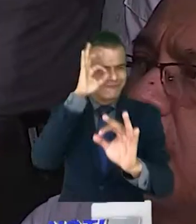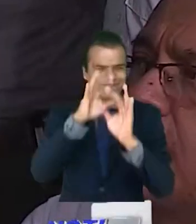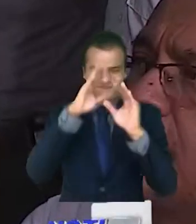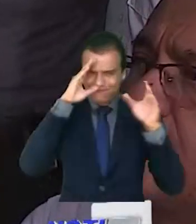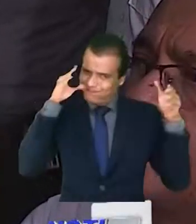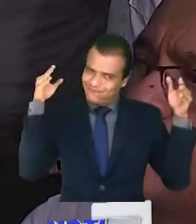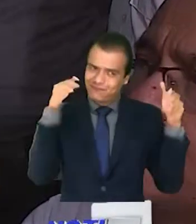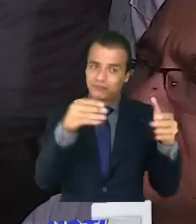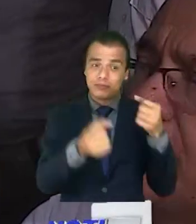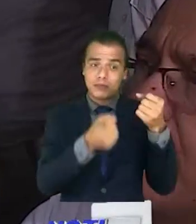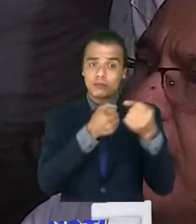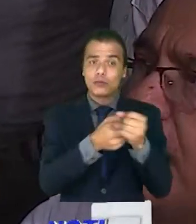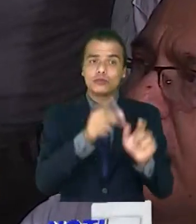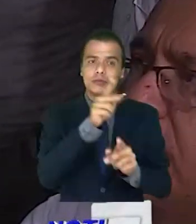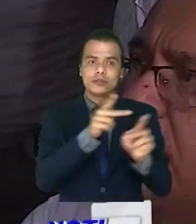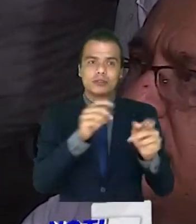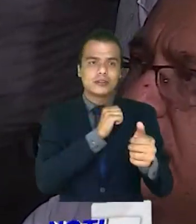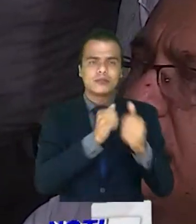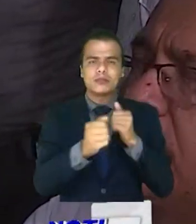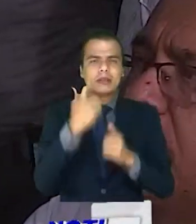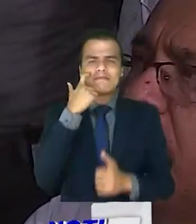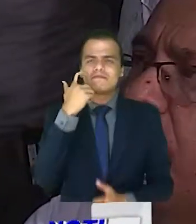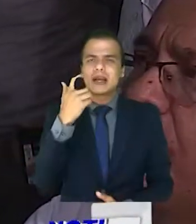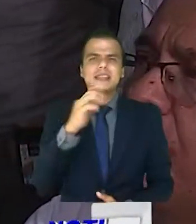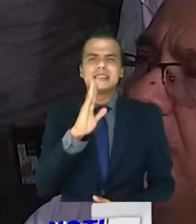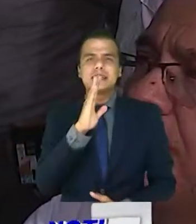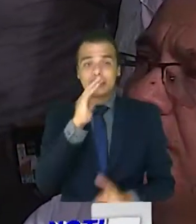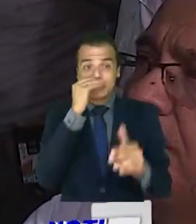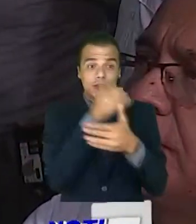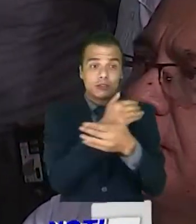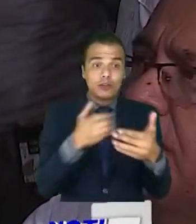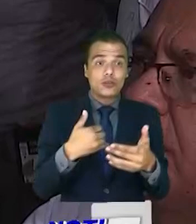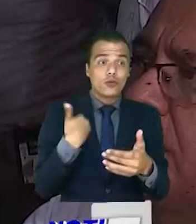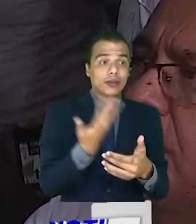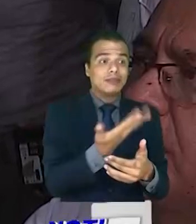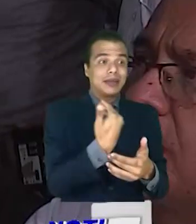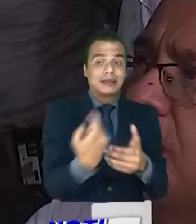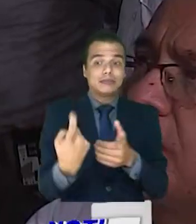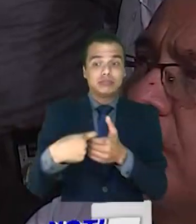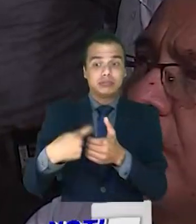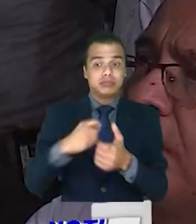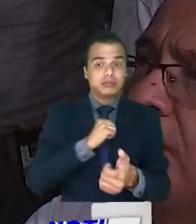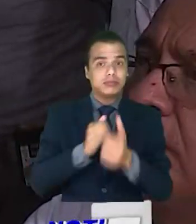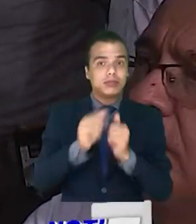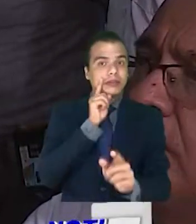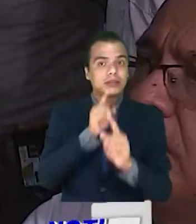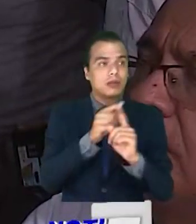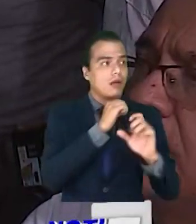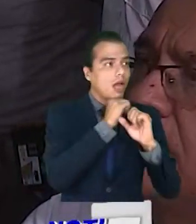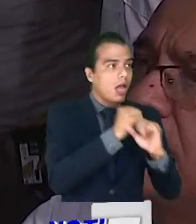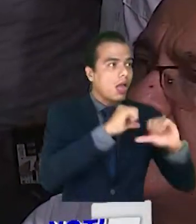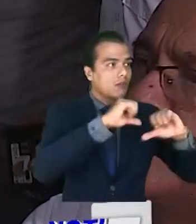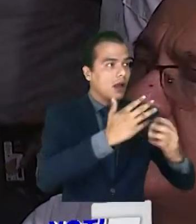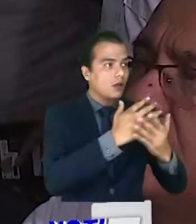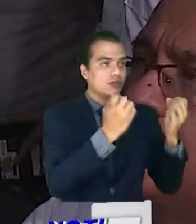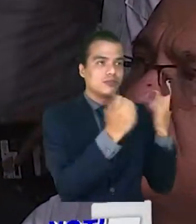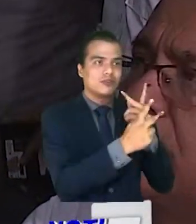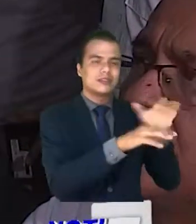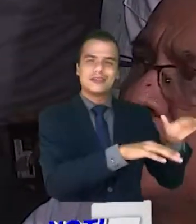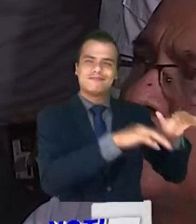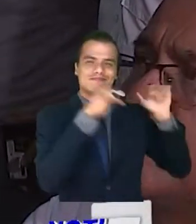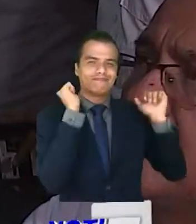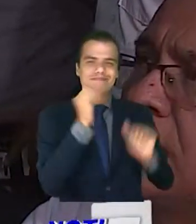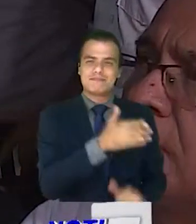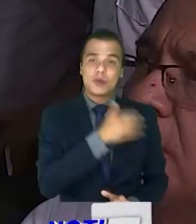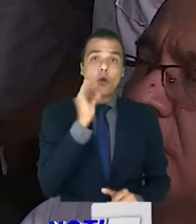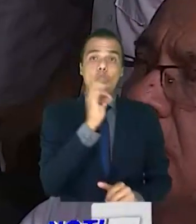estamos enfocados y lograr que los niños y los jóvenes estén haciendo deporte para arrancárselo de las